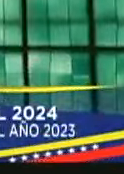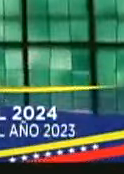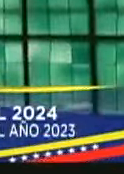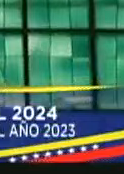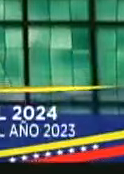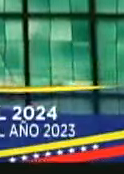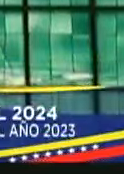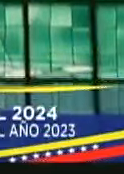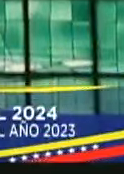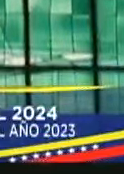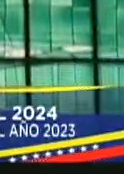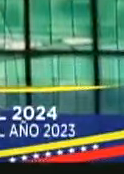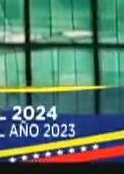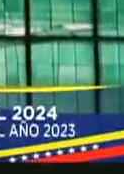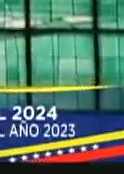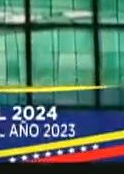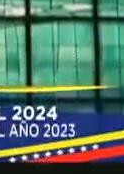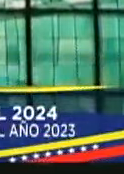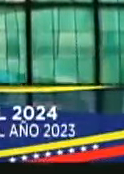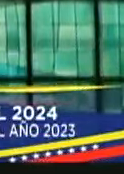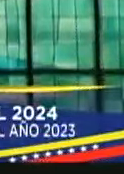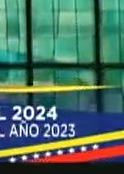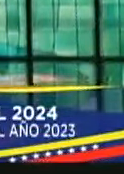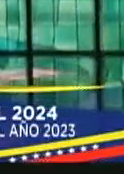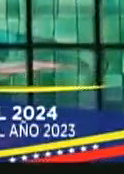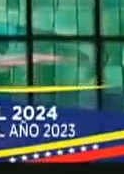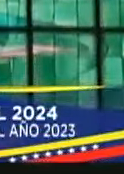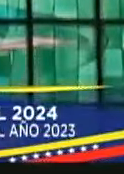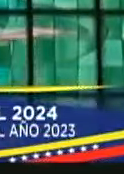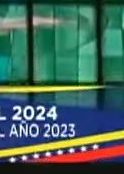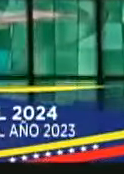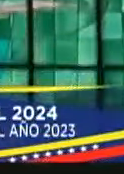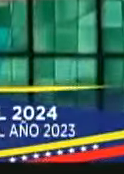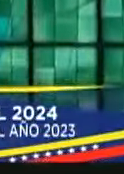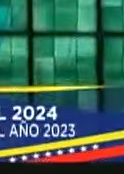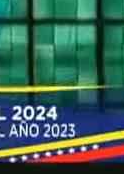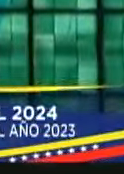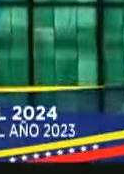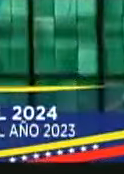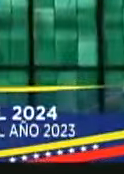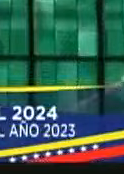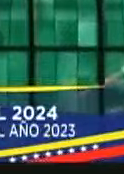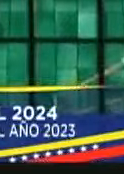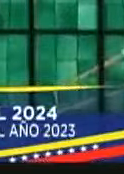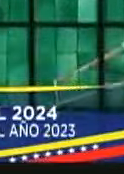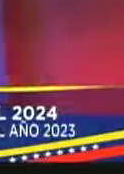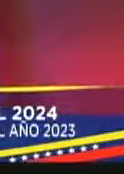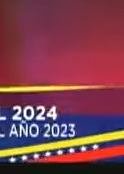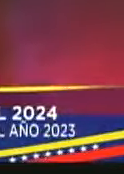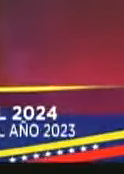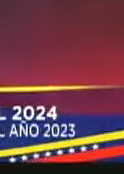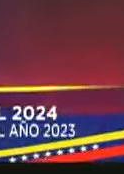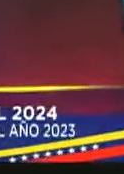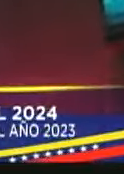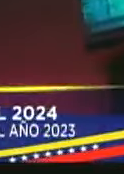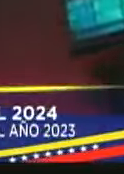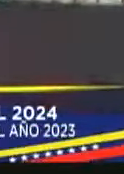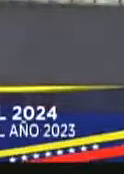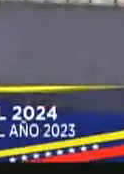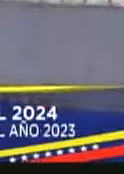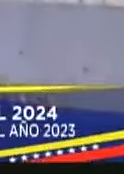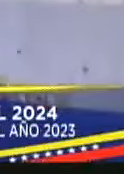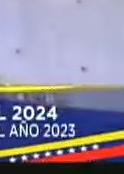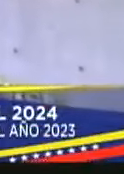bloqueo imperial impuesto al país, señalaba que en unidad como nación el tribunal viene combatiendo con visión de cuerpo institucional